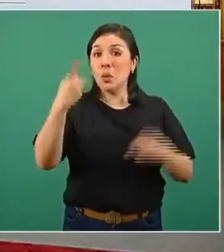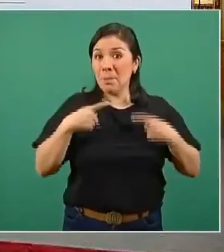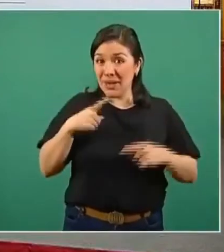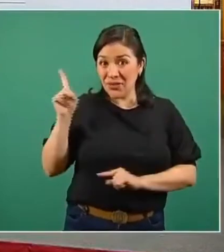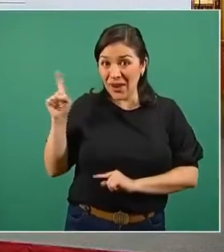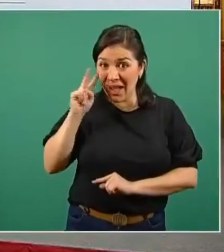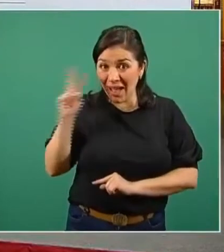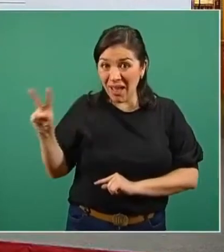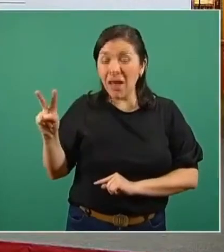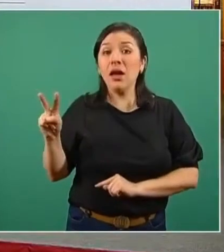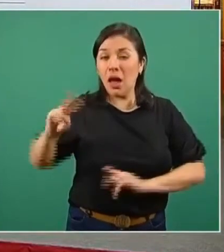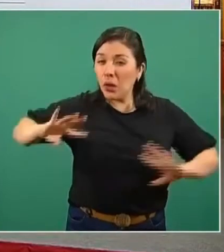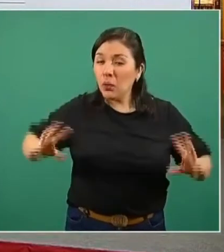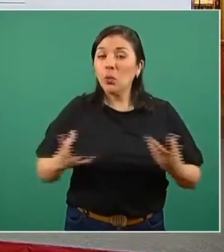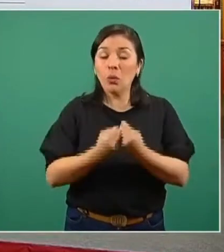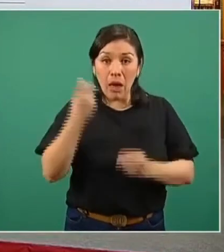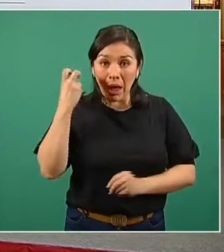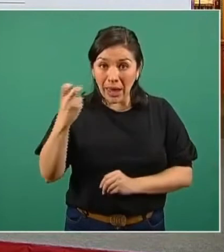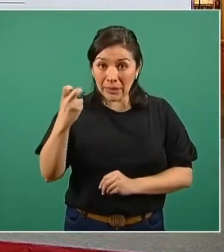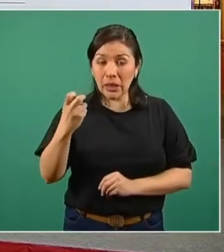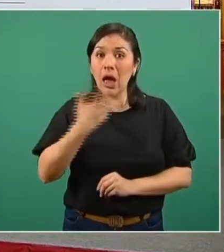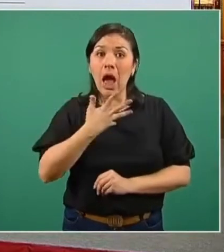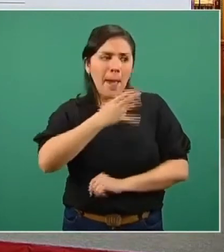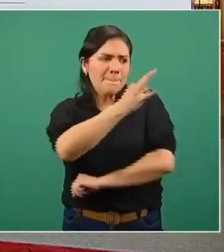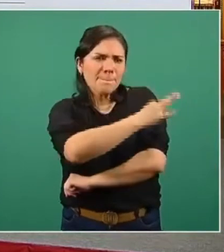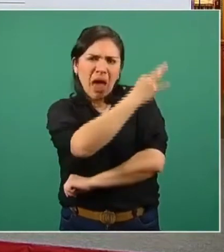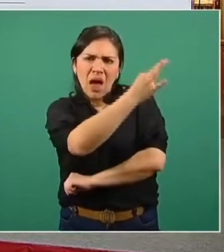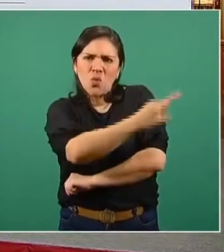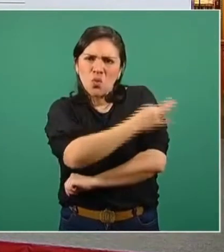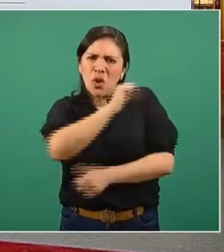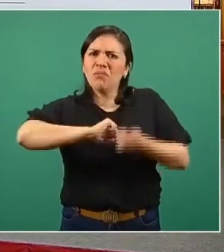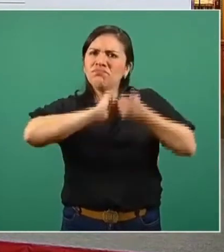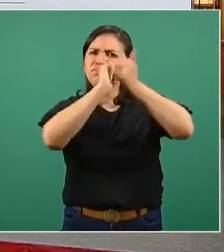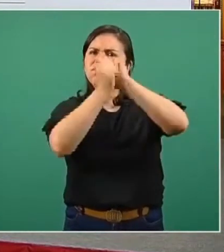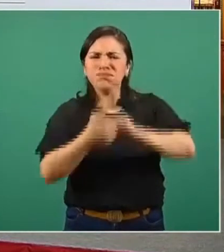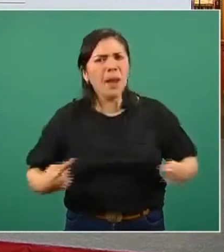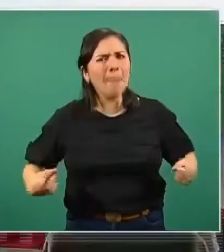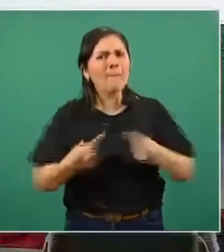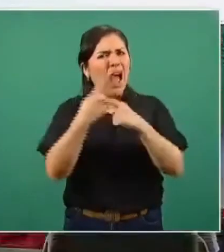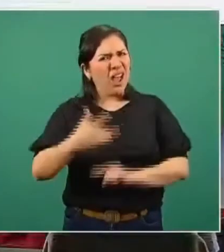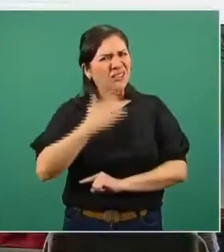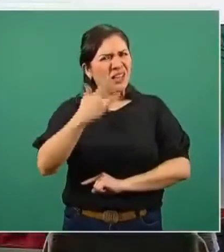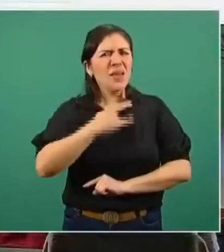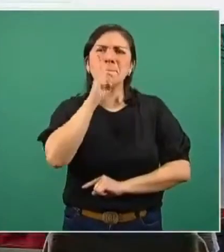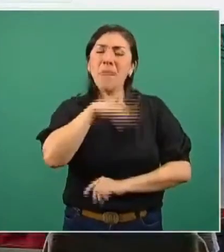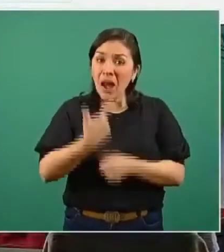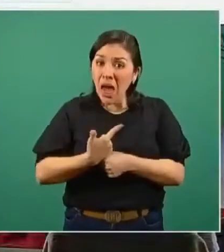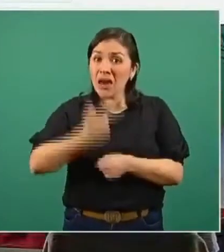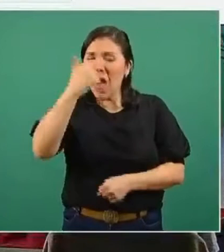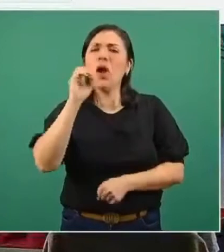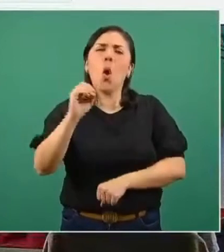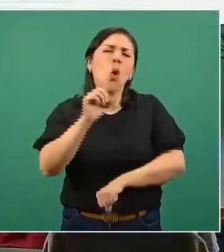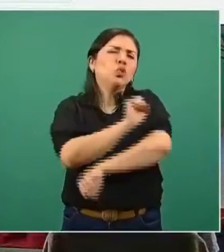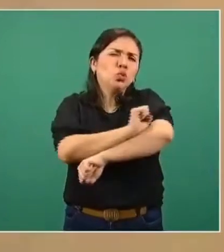5,644 personas que al aplicarse su dosis de vacuna han presentado un ESAVI grave o no